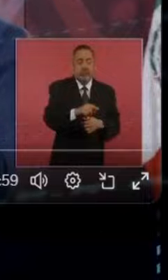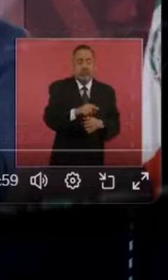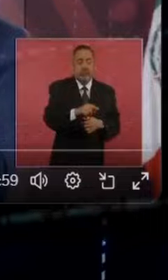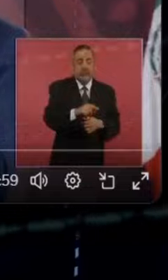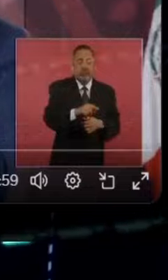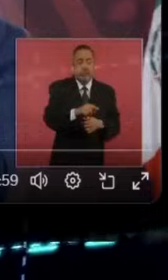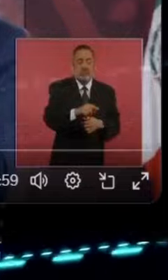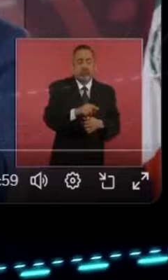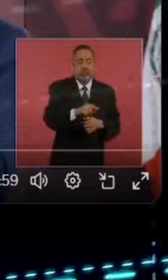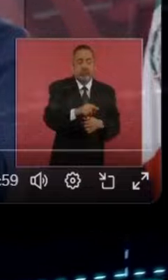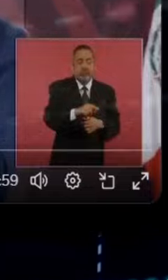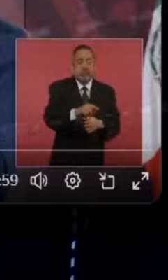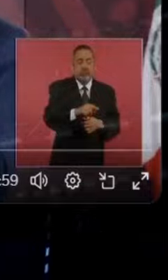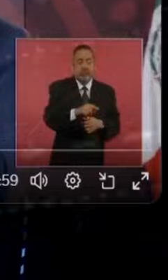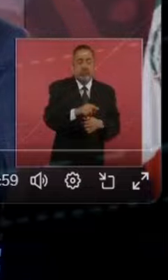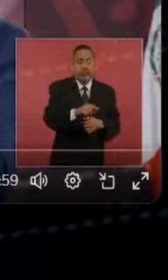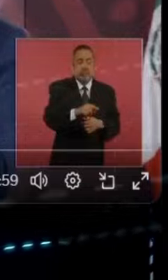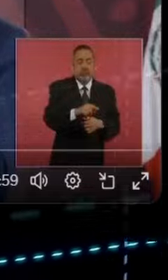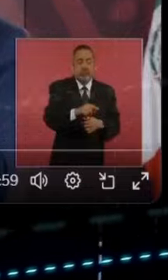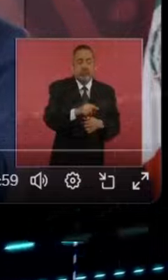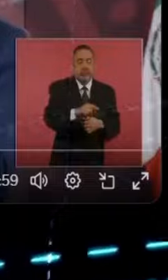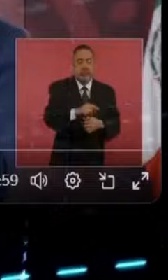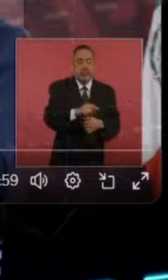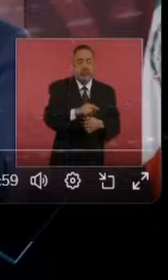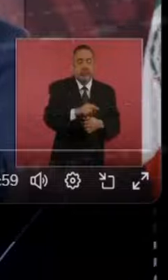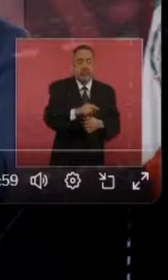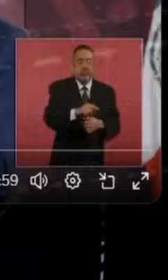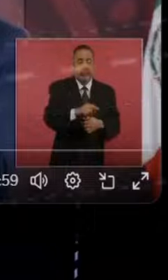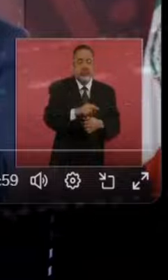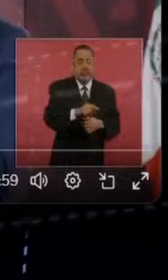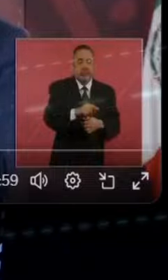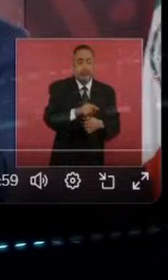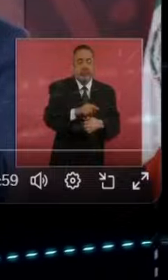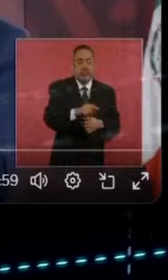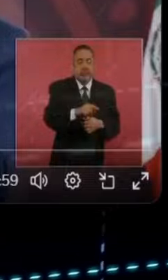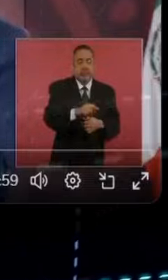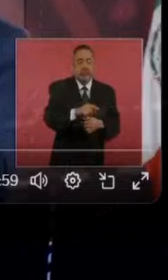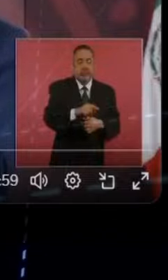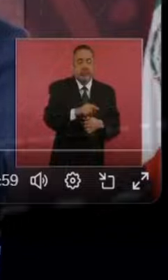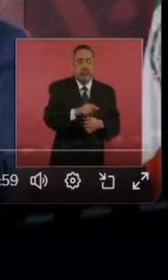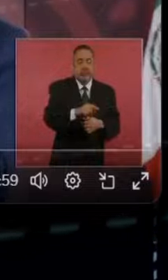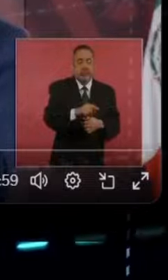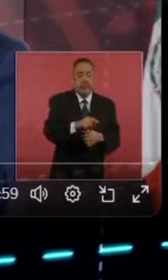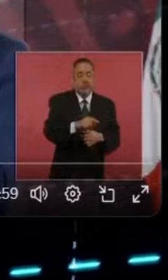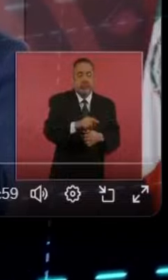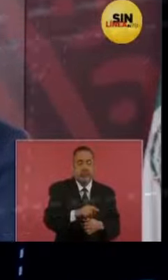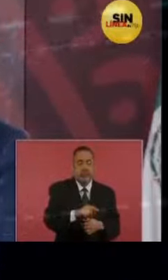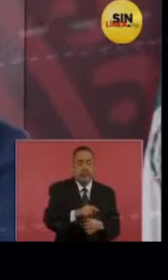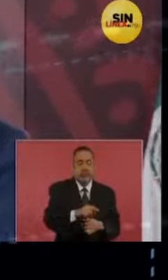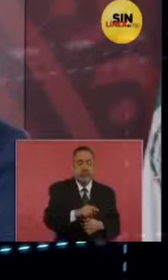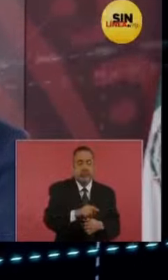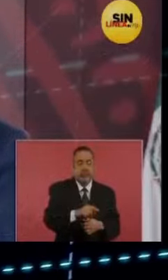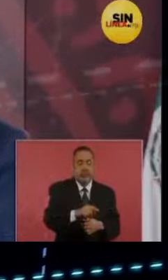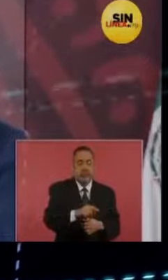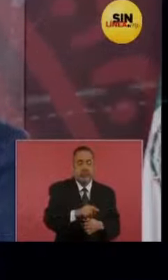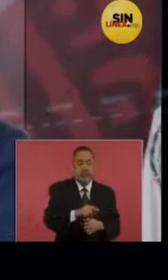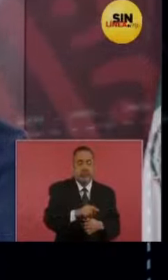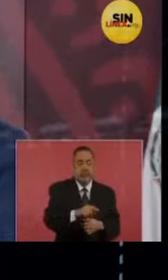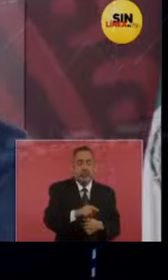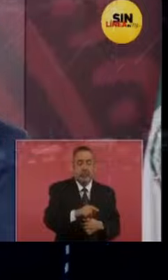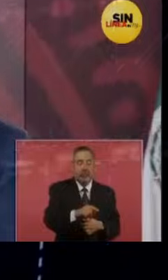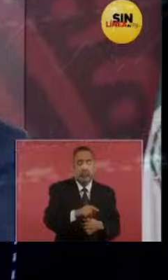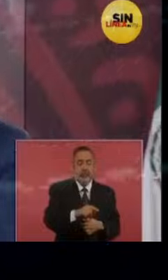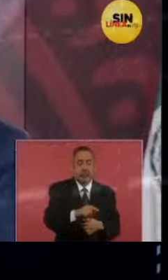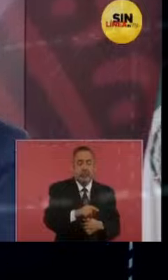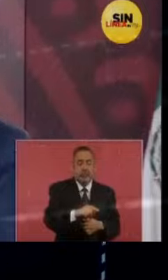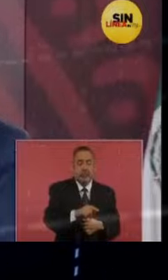de movimiento del prian ya se están peleando por qué Porque no funcionó su candidata soil galvez el día de hoy te comparto de sin